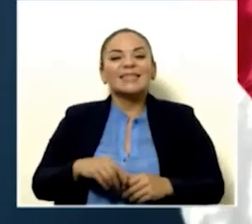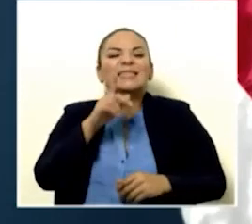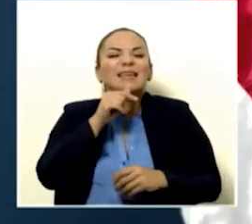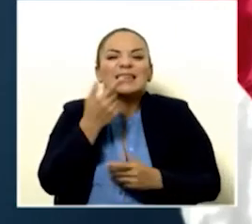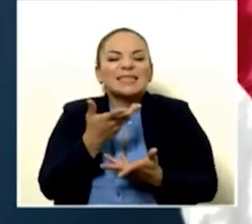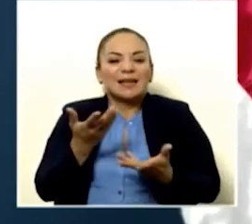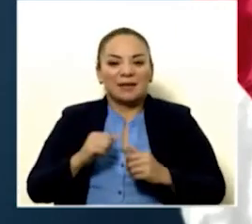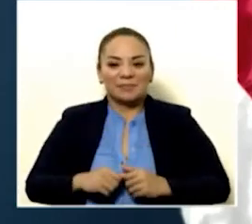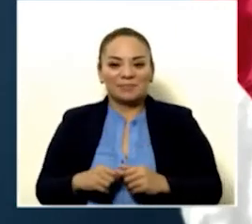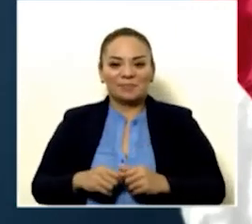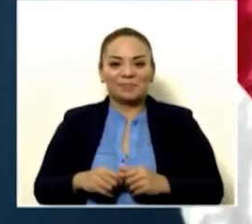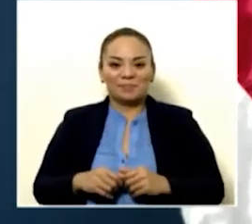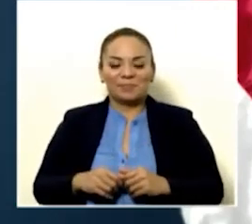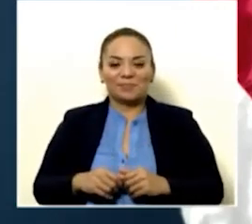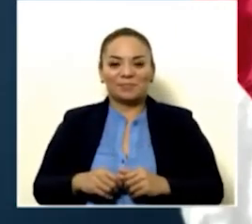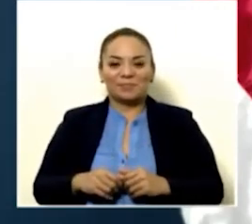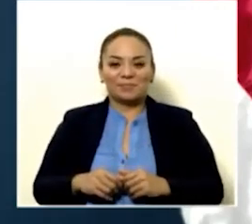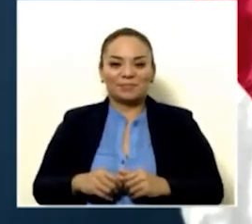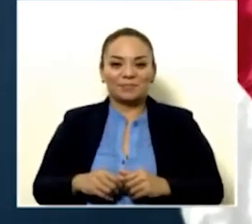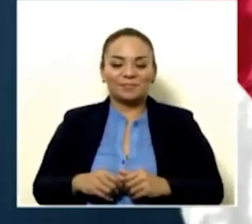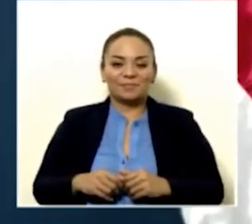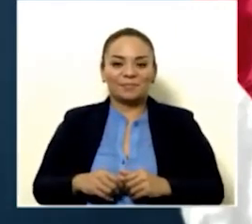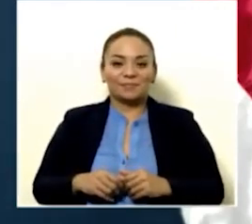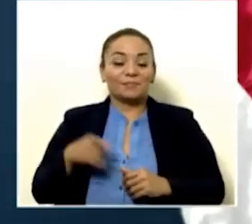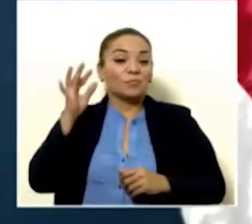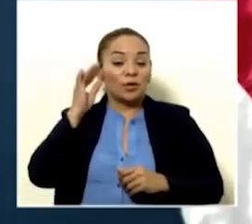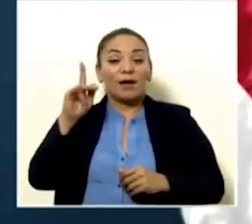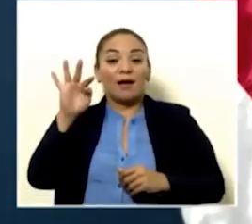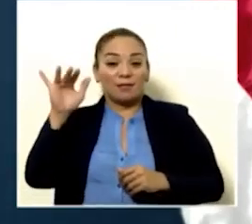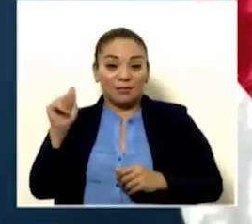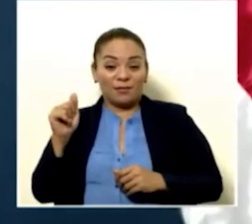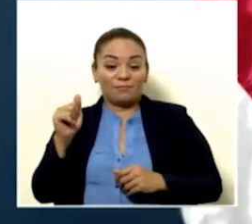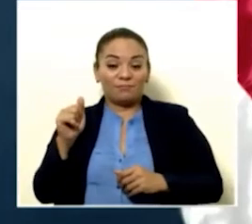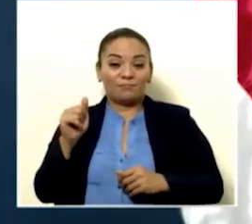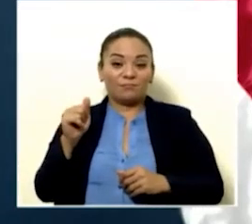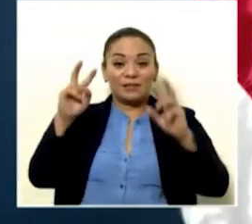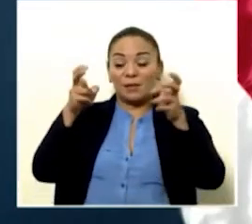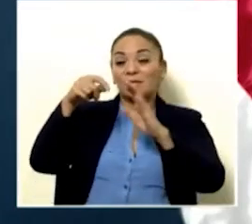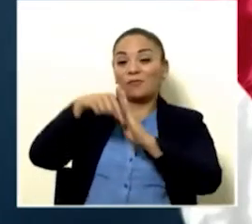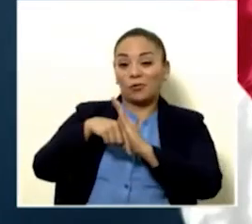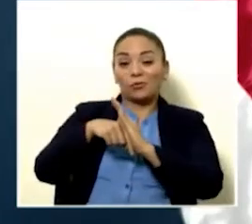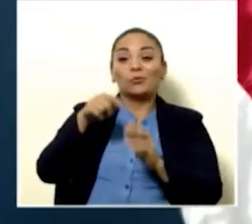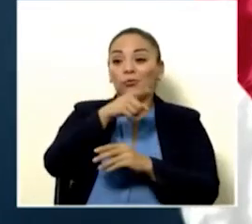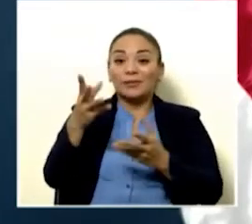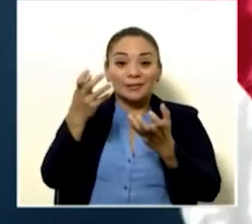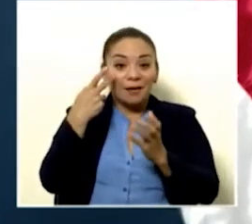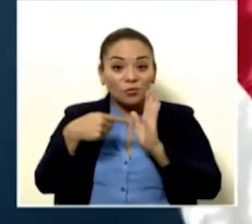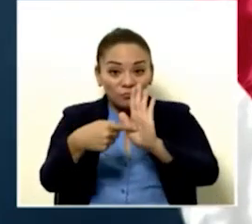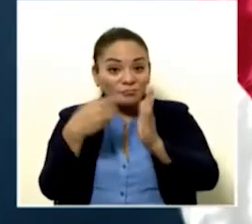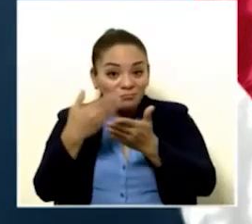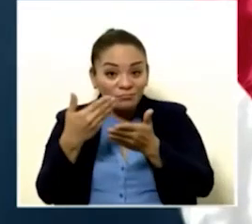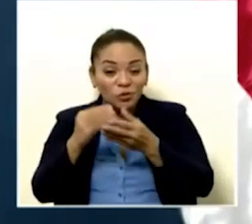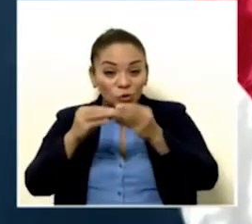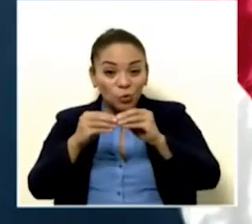¿Quién dice qué? Perdón, lo dije mal. Entonces, a doña Katia, sobre los temas de fondo, cuando quieran ver los números,